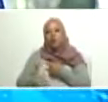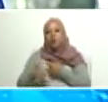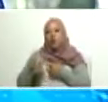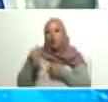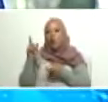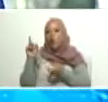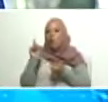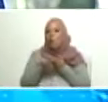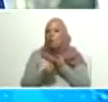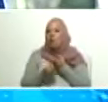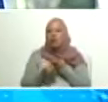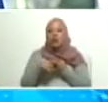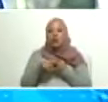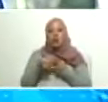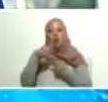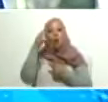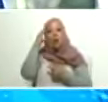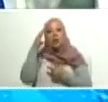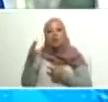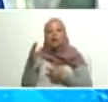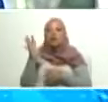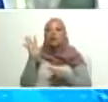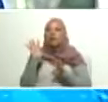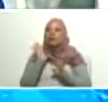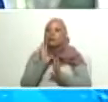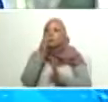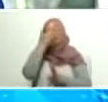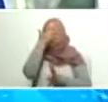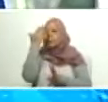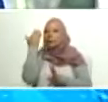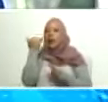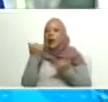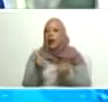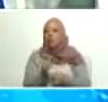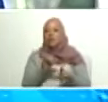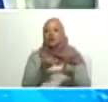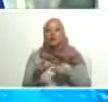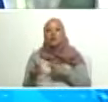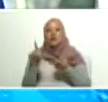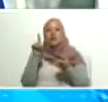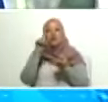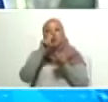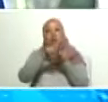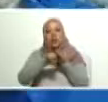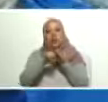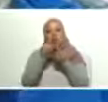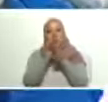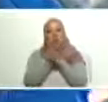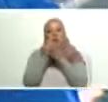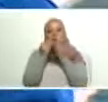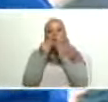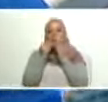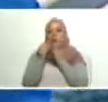esposa querida, Cilita Flores de Maduro, Super Cilita.